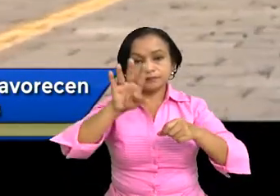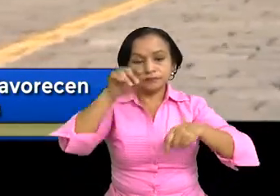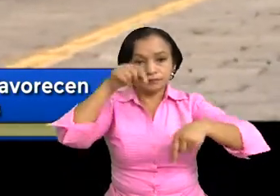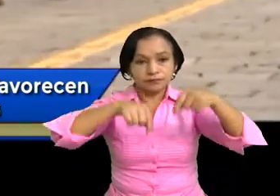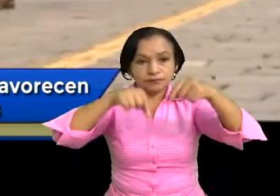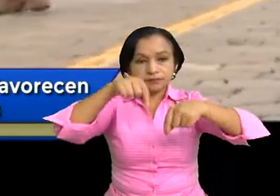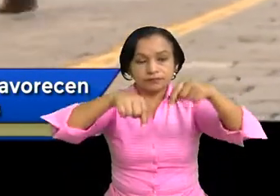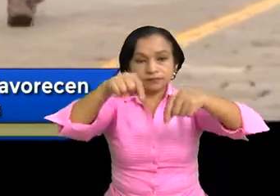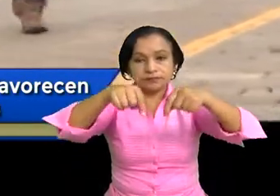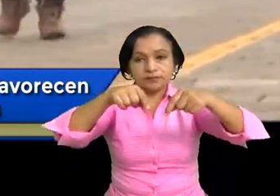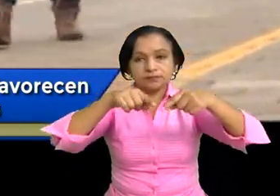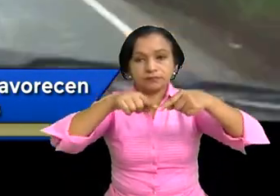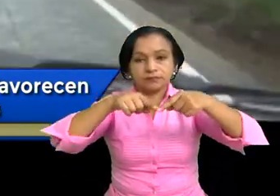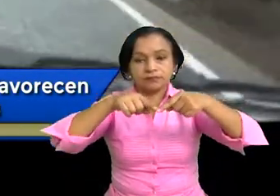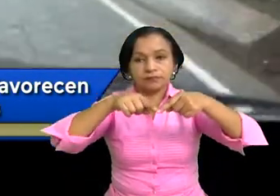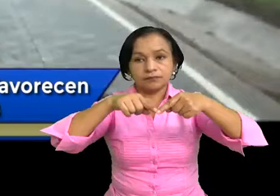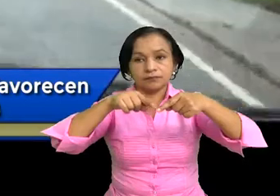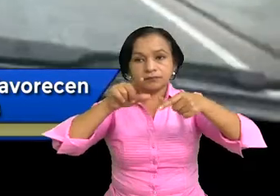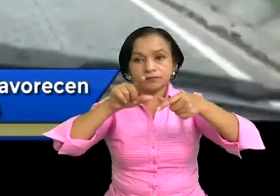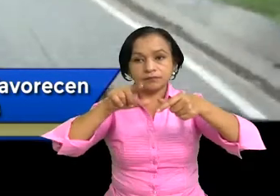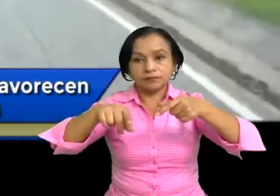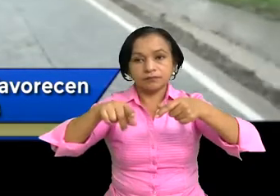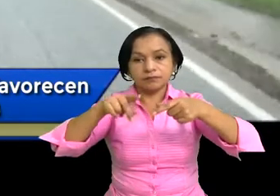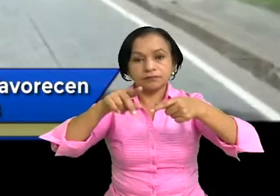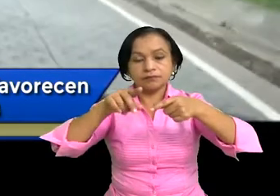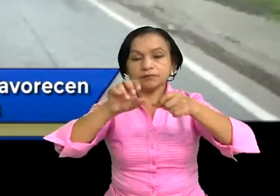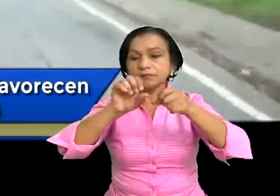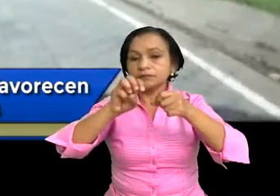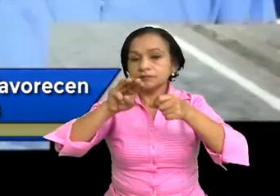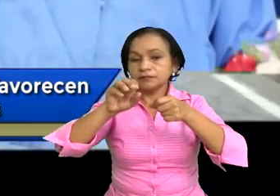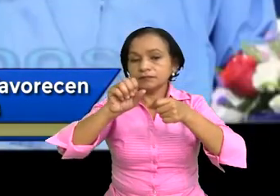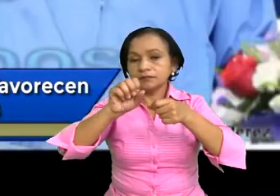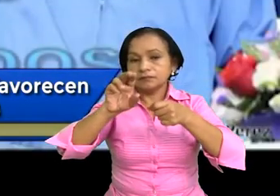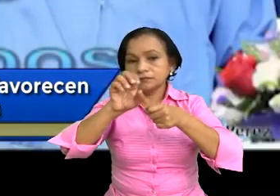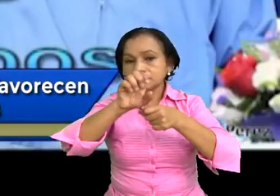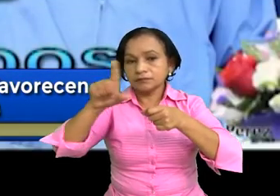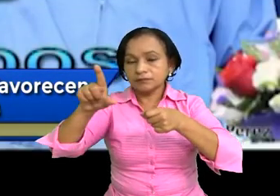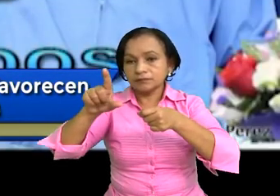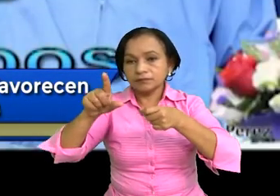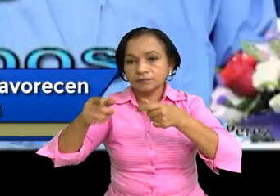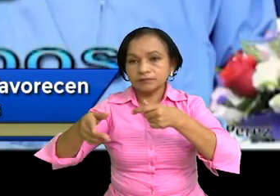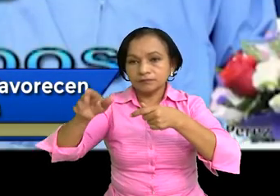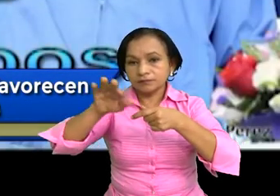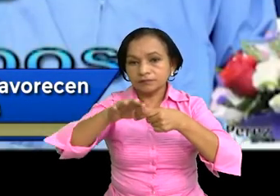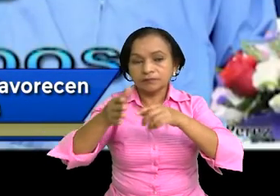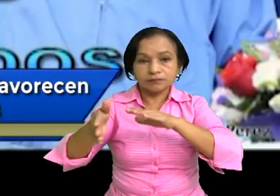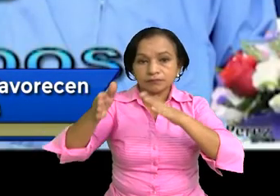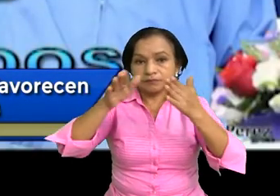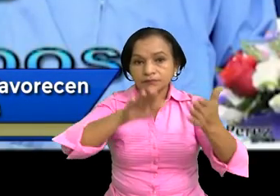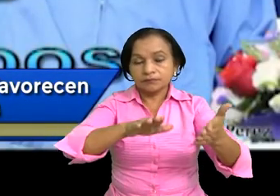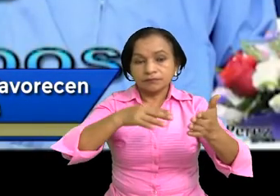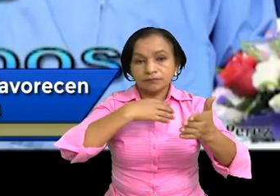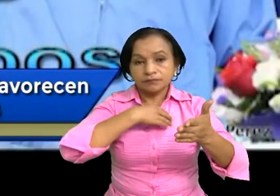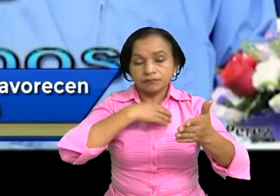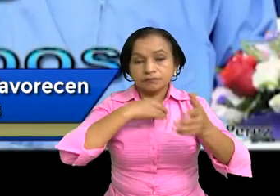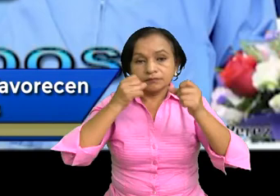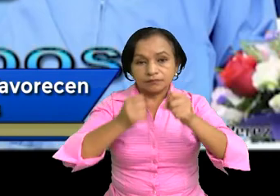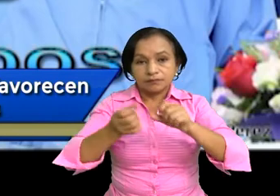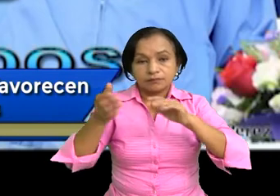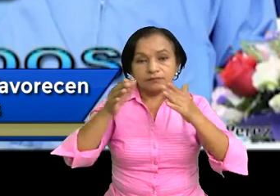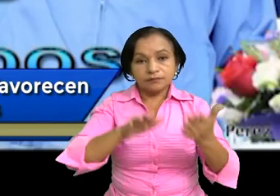entre Cucarajil y el poblado de Samuel Lau. Samuel Lau es un mártir caído, un mártir nuestro, ¿verdad?